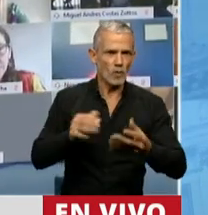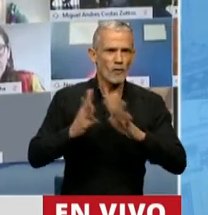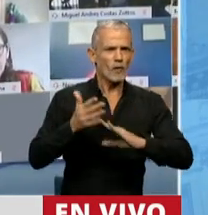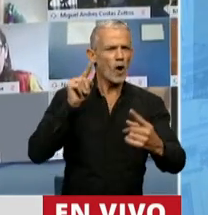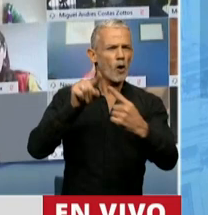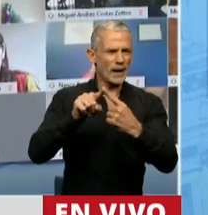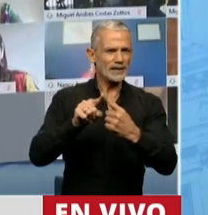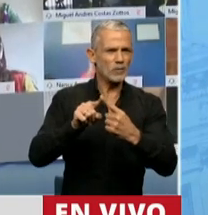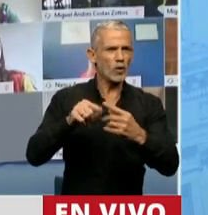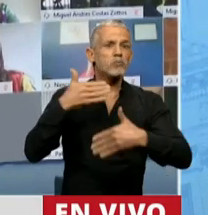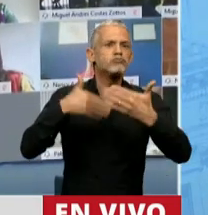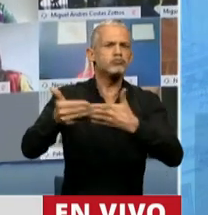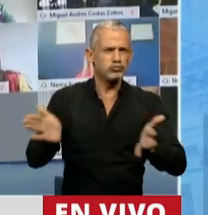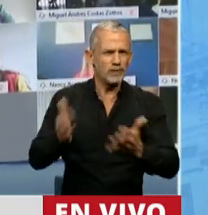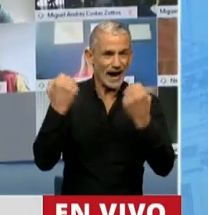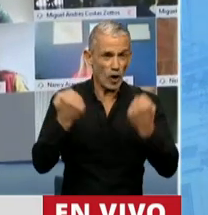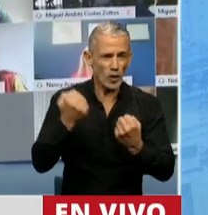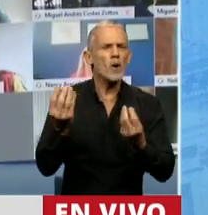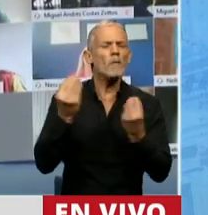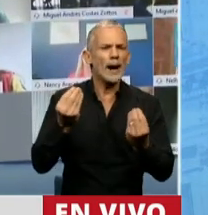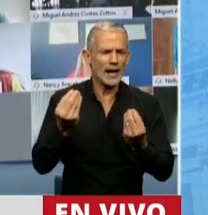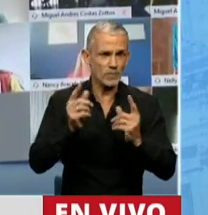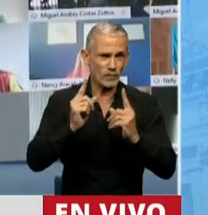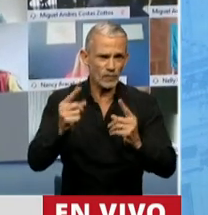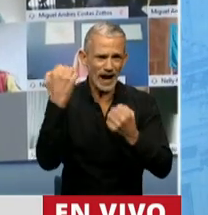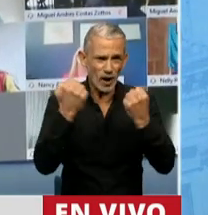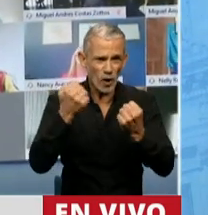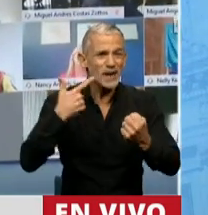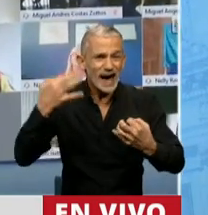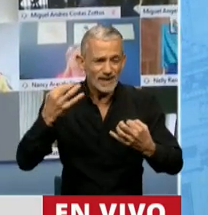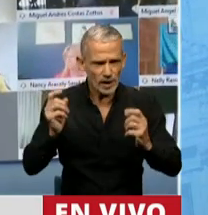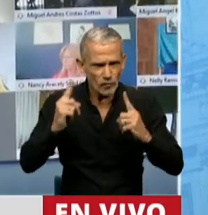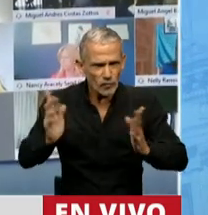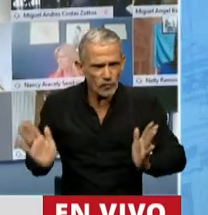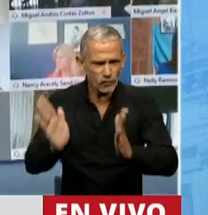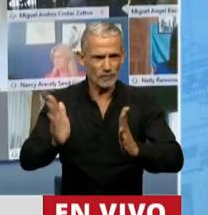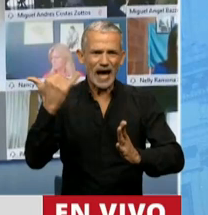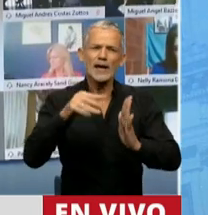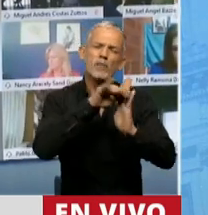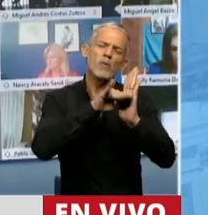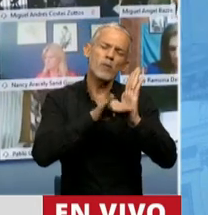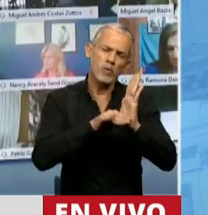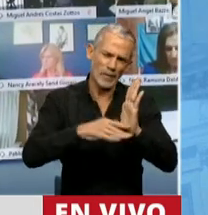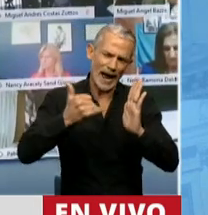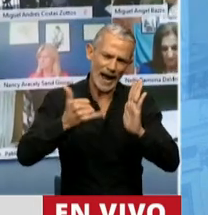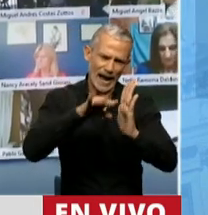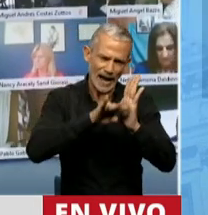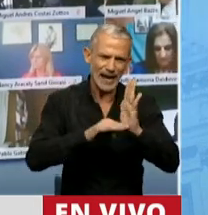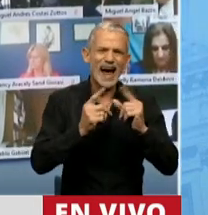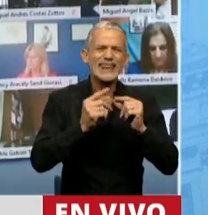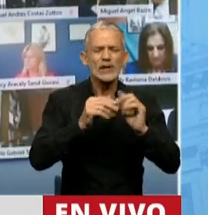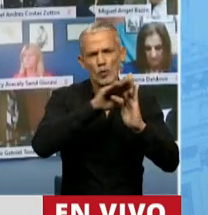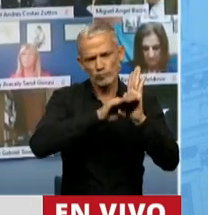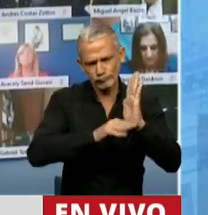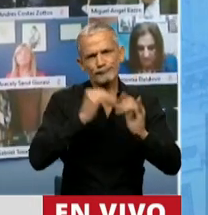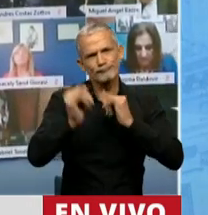de desarrollo económico en pos de la sostenibilidad de la economía real. Hay una cantidad de artículos